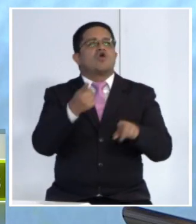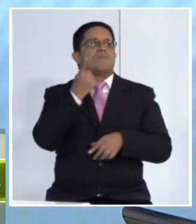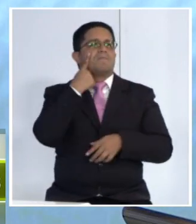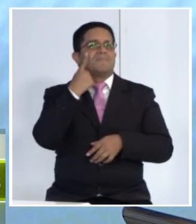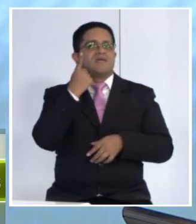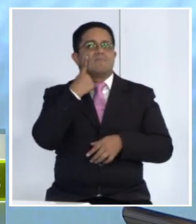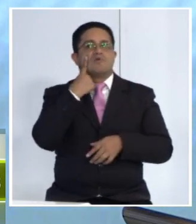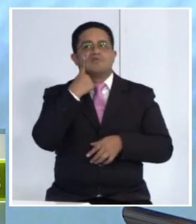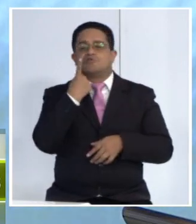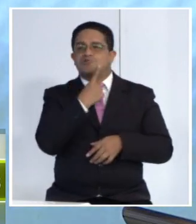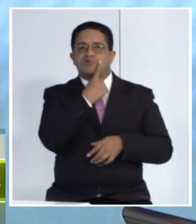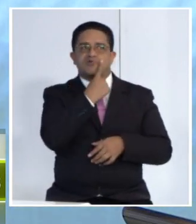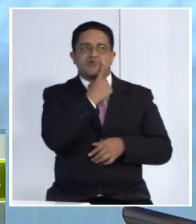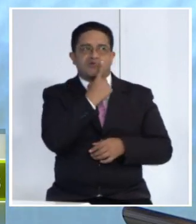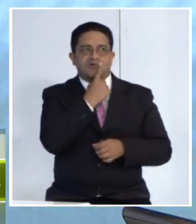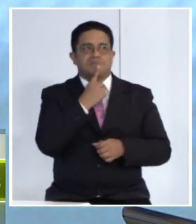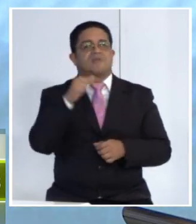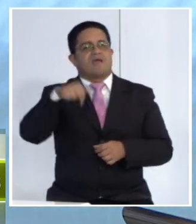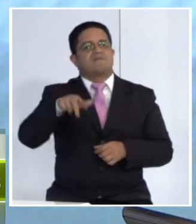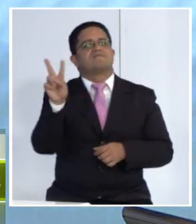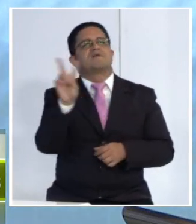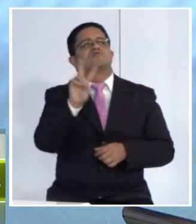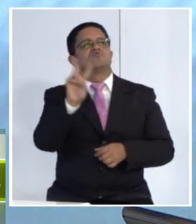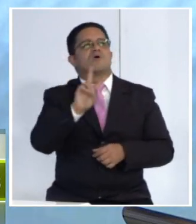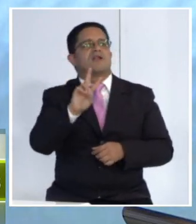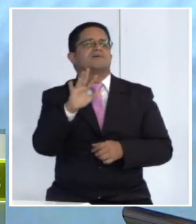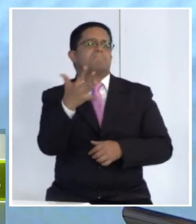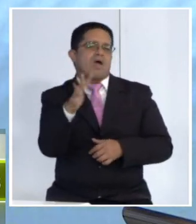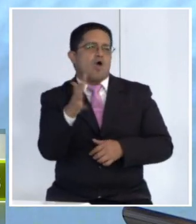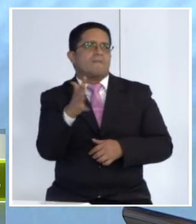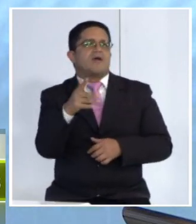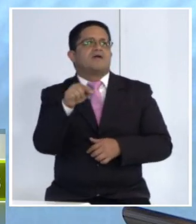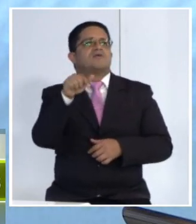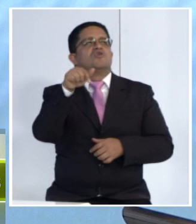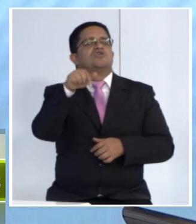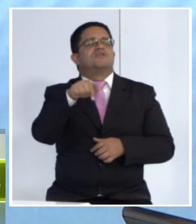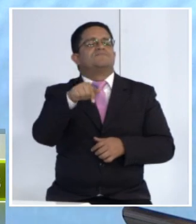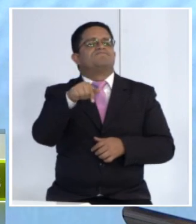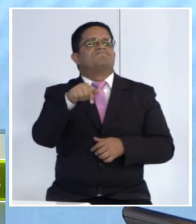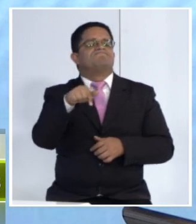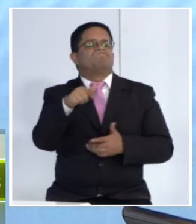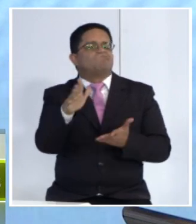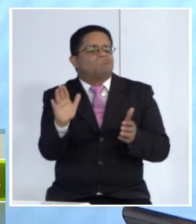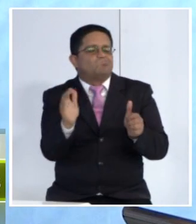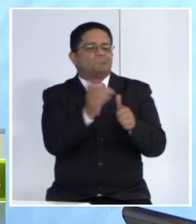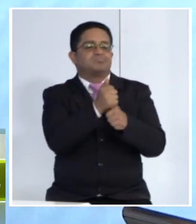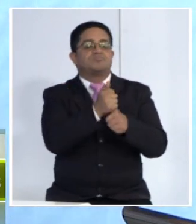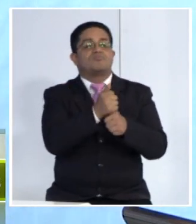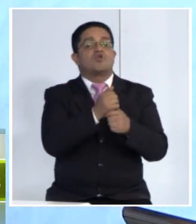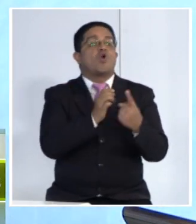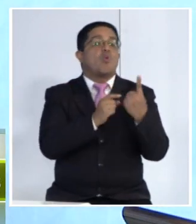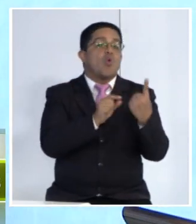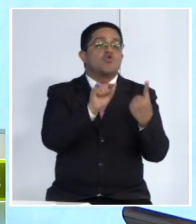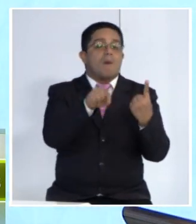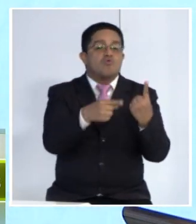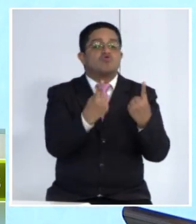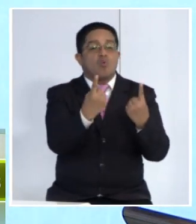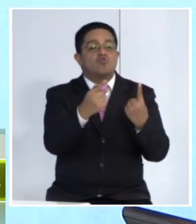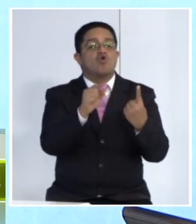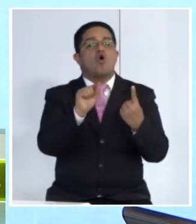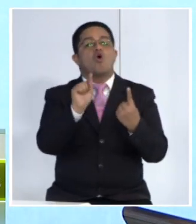estudios internos aquí en Venezuela que aproximadamente se puede dar entre 1.1